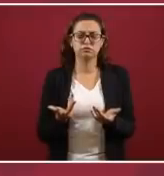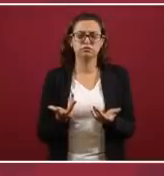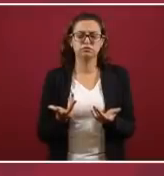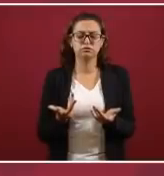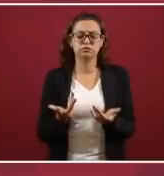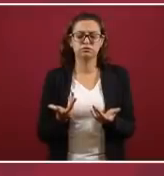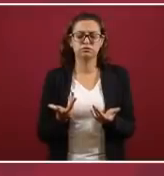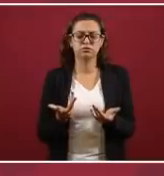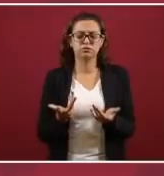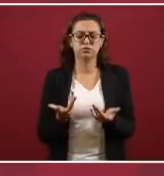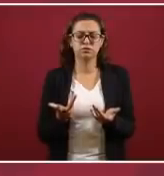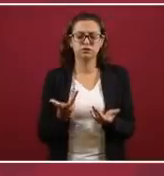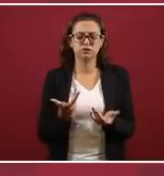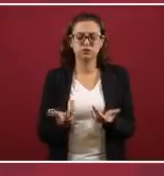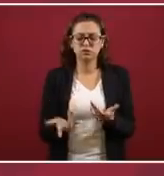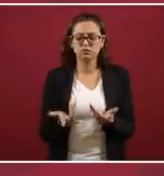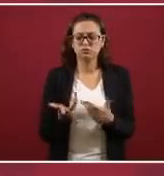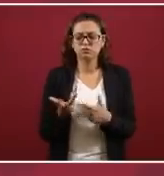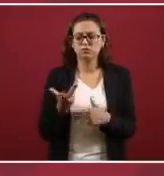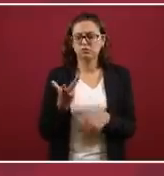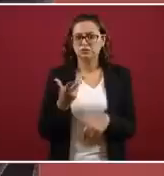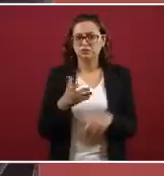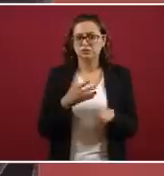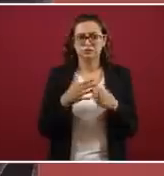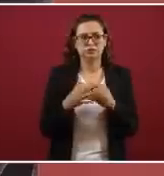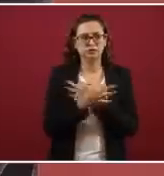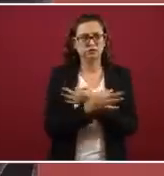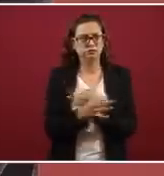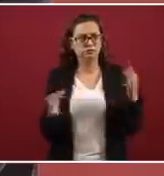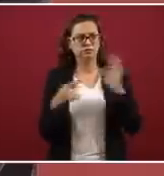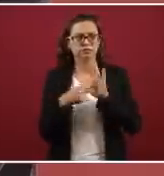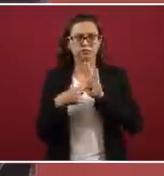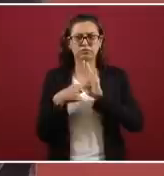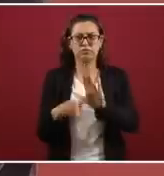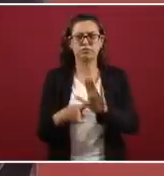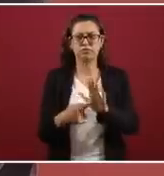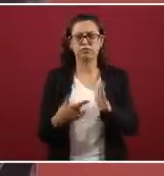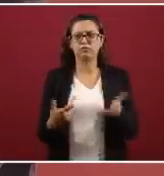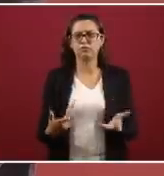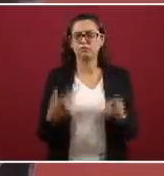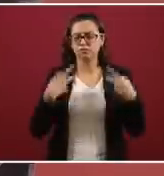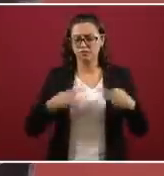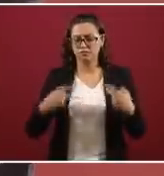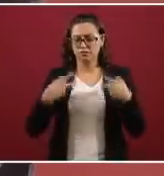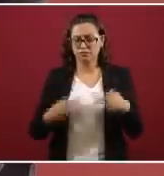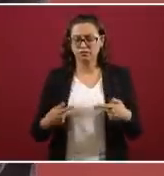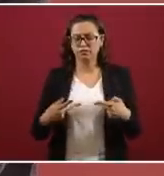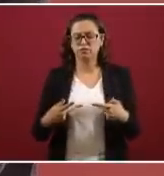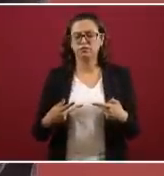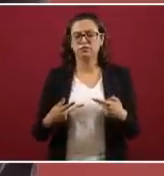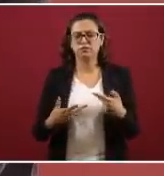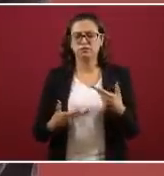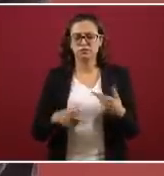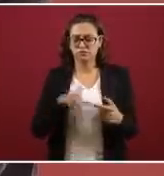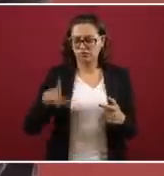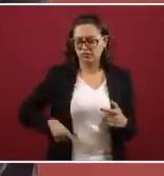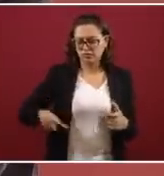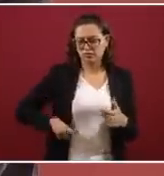el que se sepa que los servidores públicos tienen la instrucción